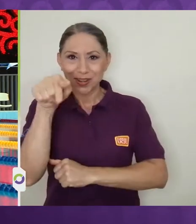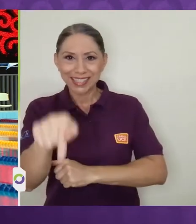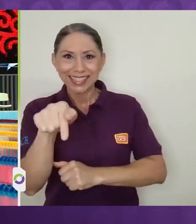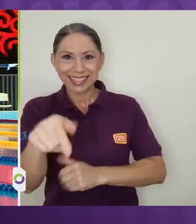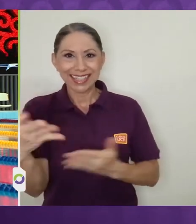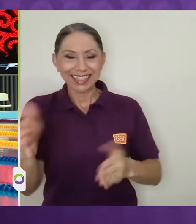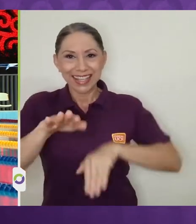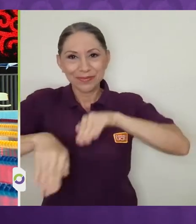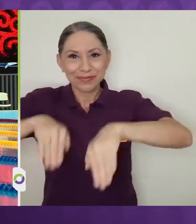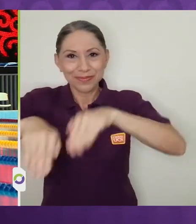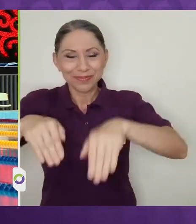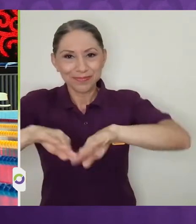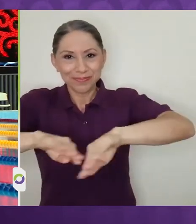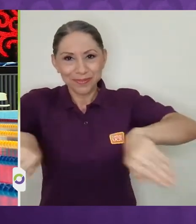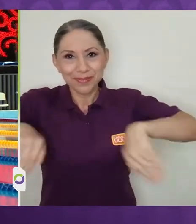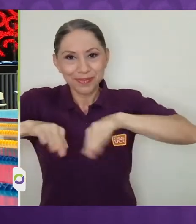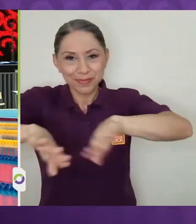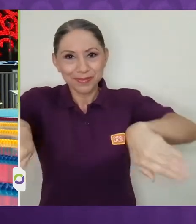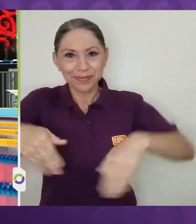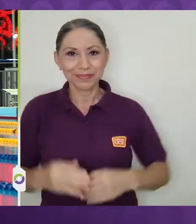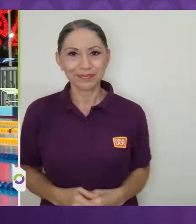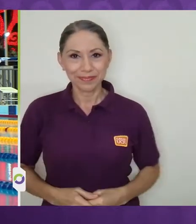competiciones en este paradeporte.